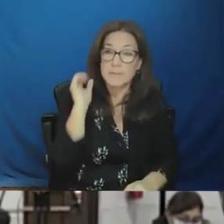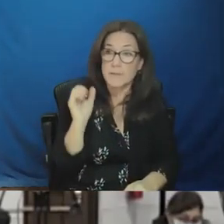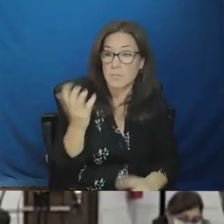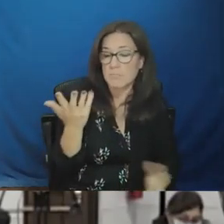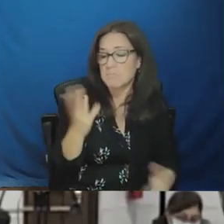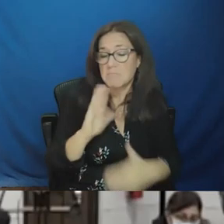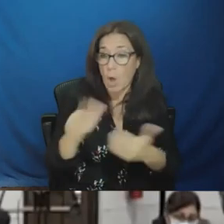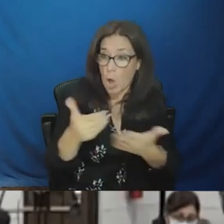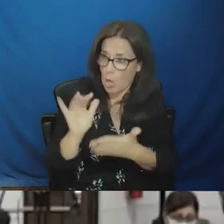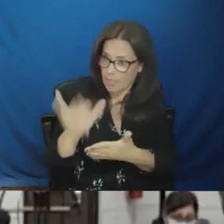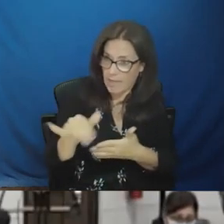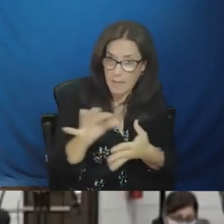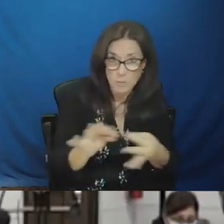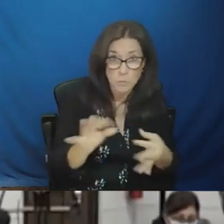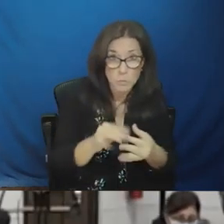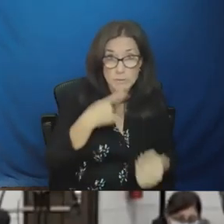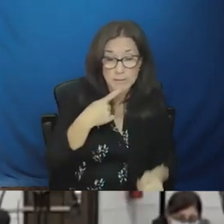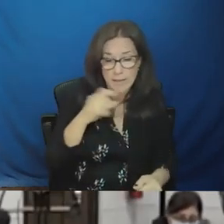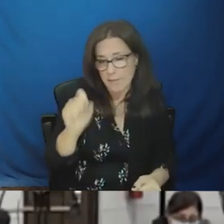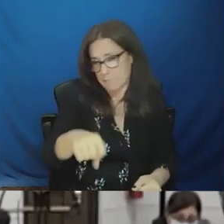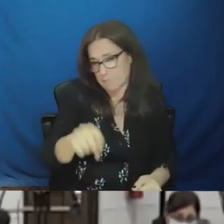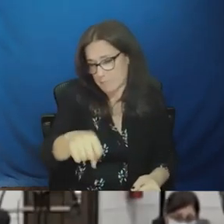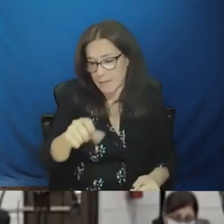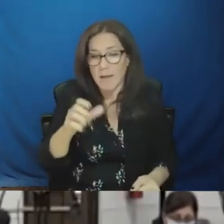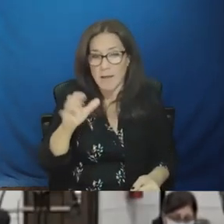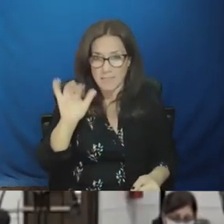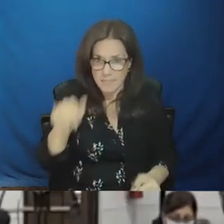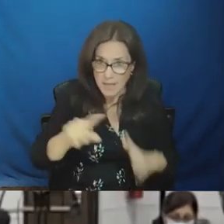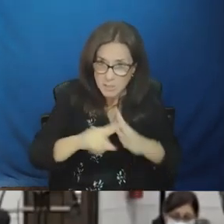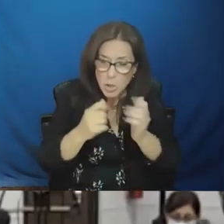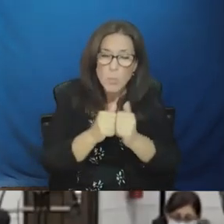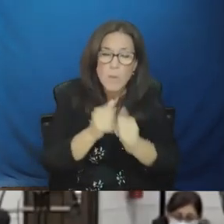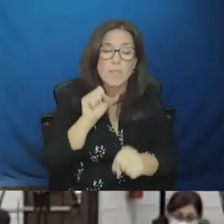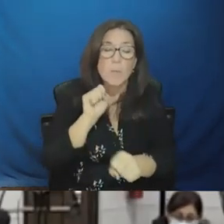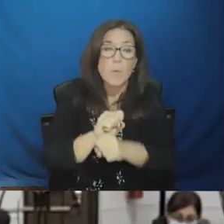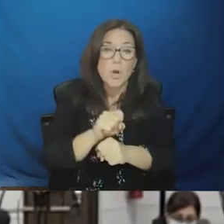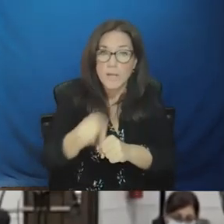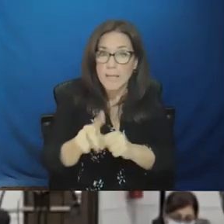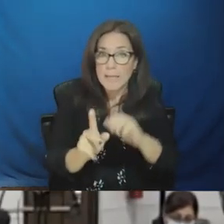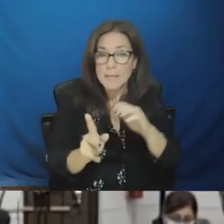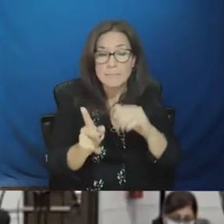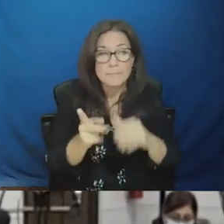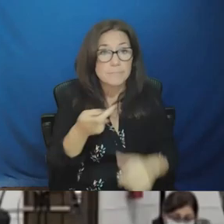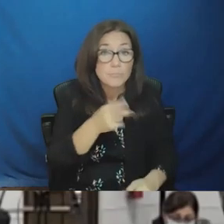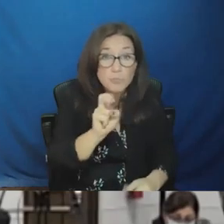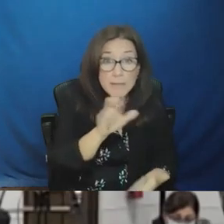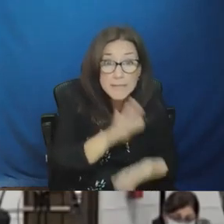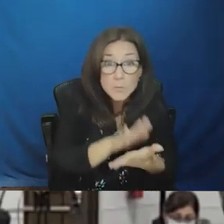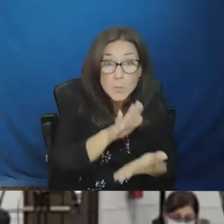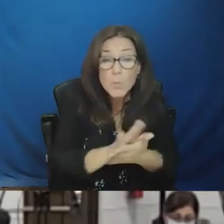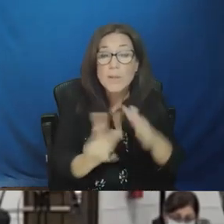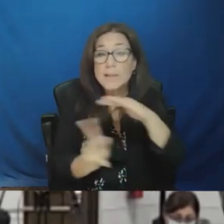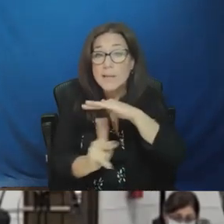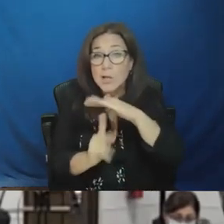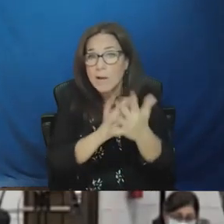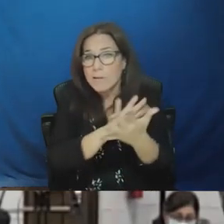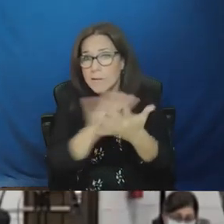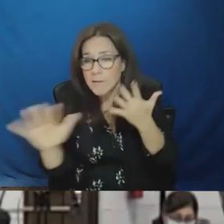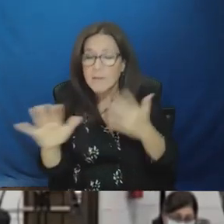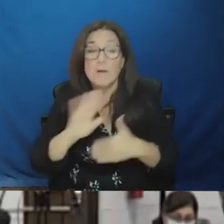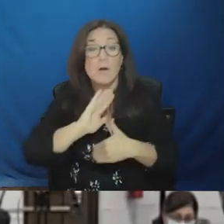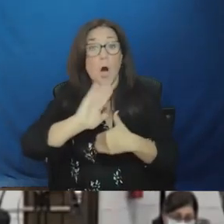las diferentes partes interesadas y si definitivamente tiene que comenzar con el trabajo que daisy está haciendo con el